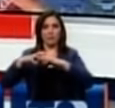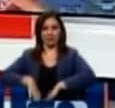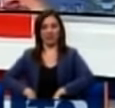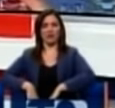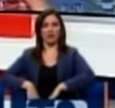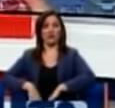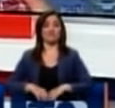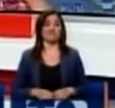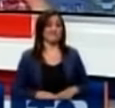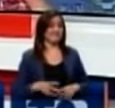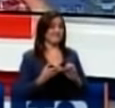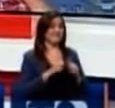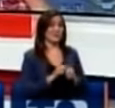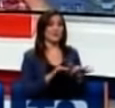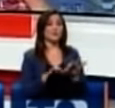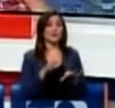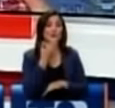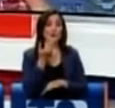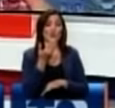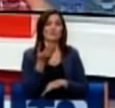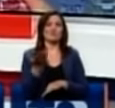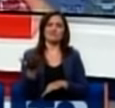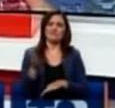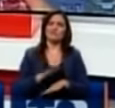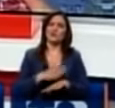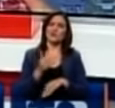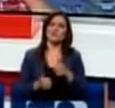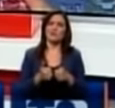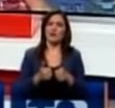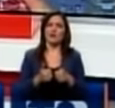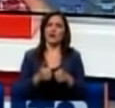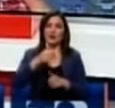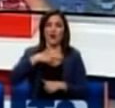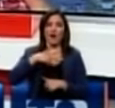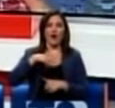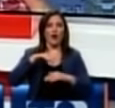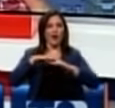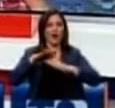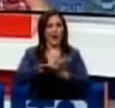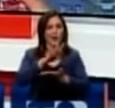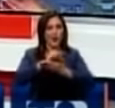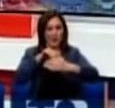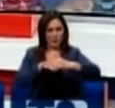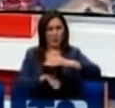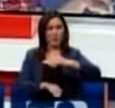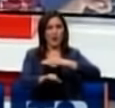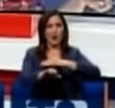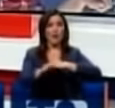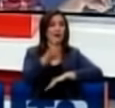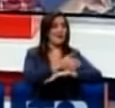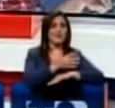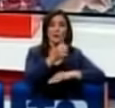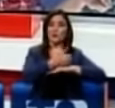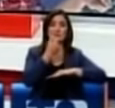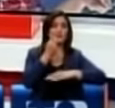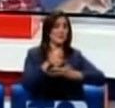del socavón encuentra su explicación bajo tierra. Aquí hay evidencias de que la zona de exclusión, donde no se puede realizar ningún tipo